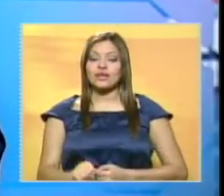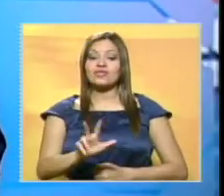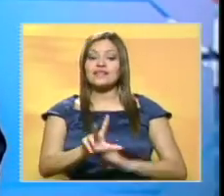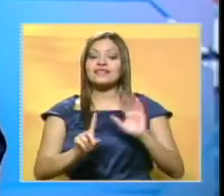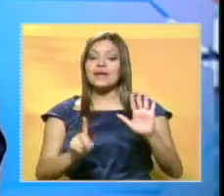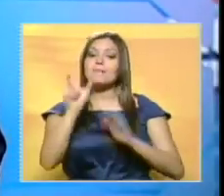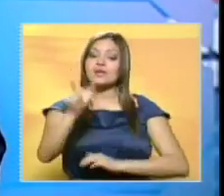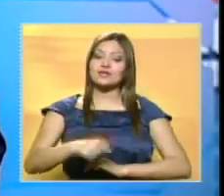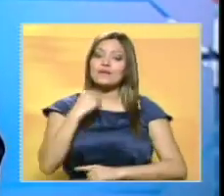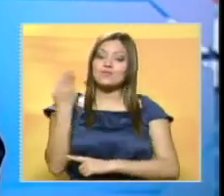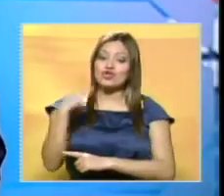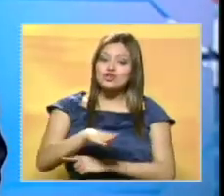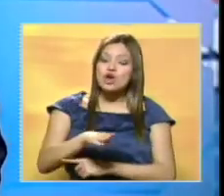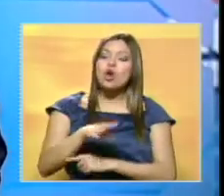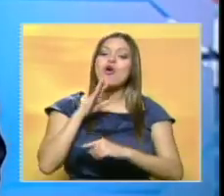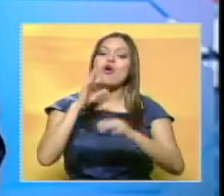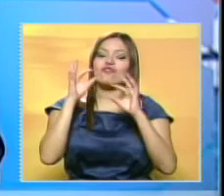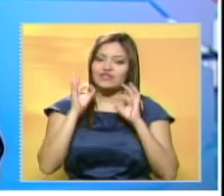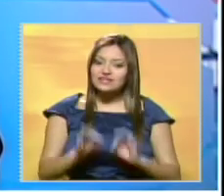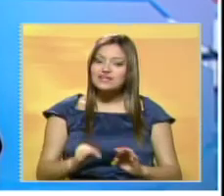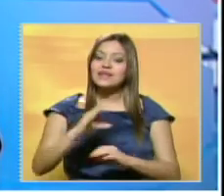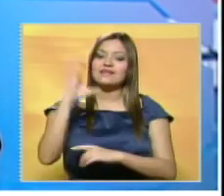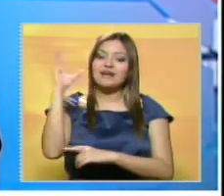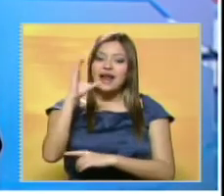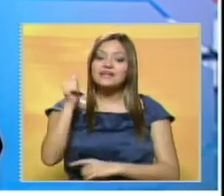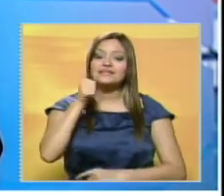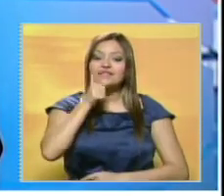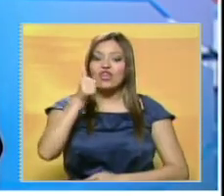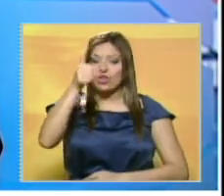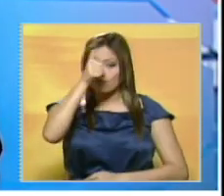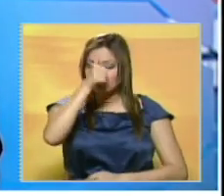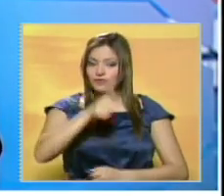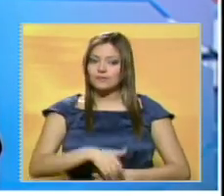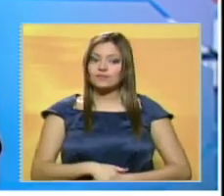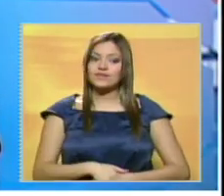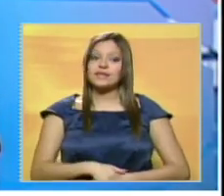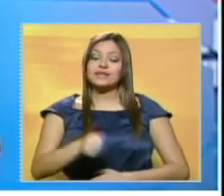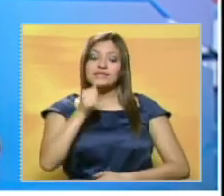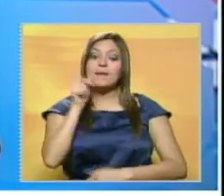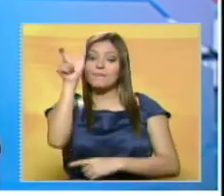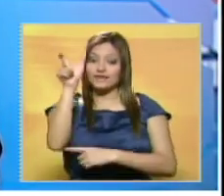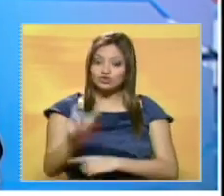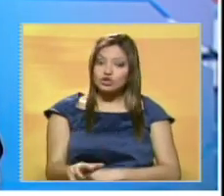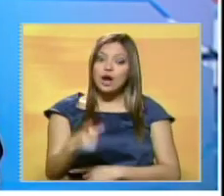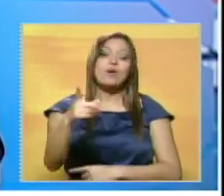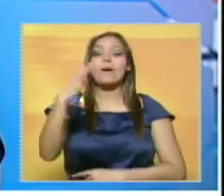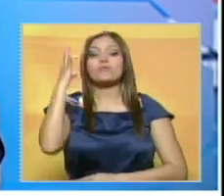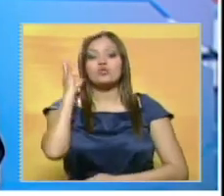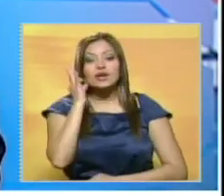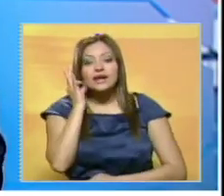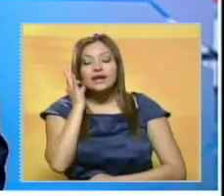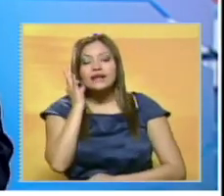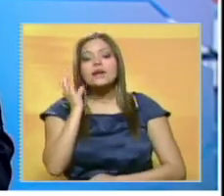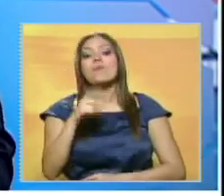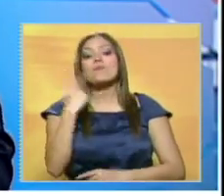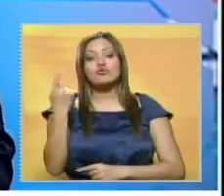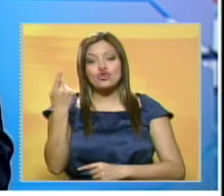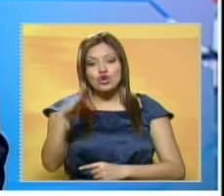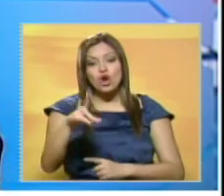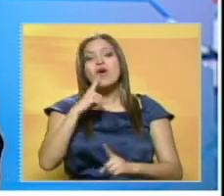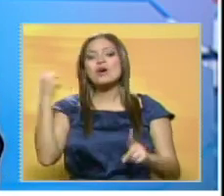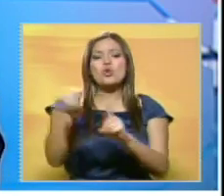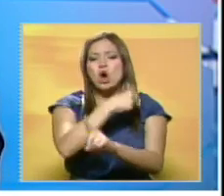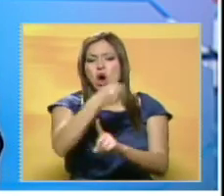36 muertes violentas ocurrieron extraoficialmente en Caracas durante el fin de semana. Entre las víctimas se encuentran una mujer que mataron a golpes